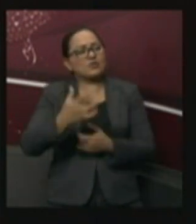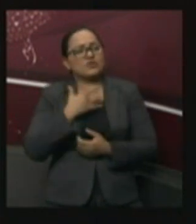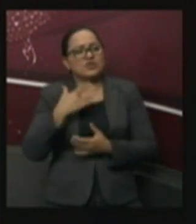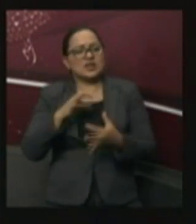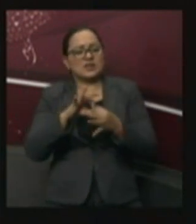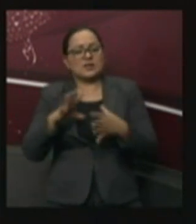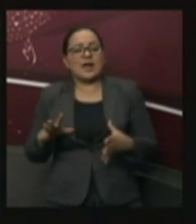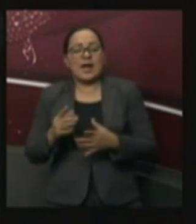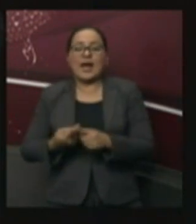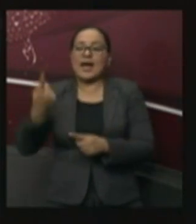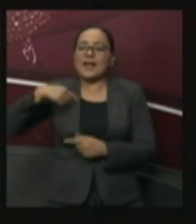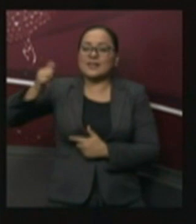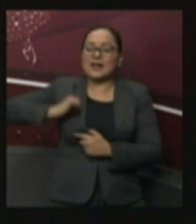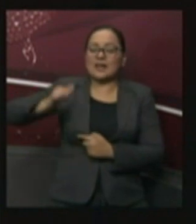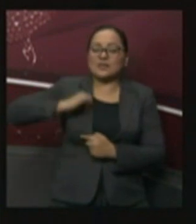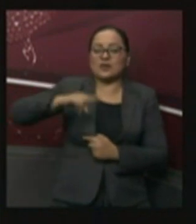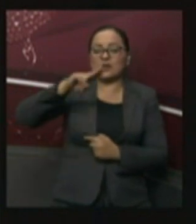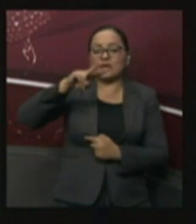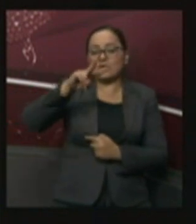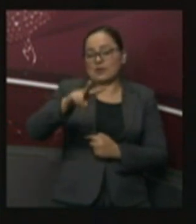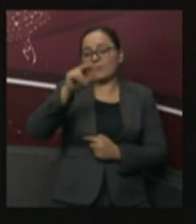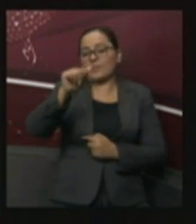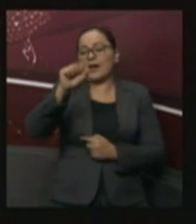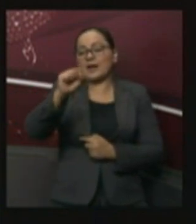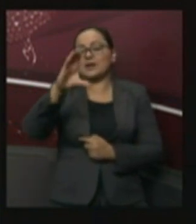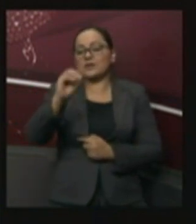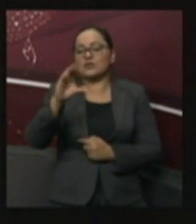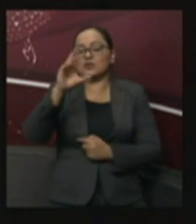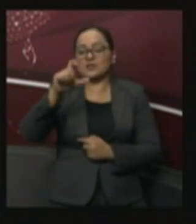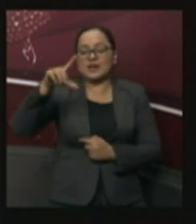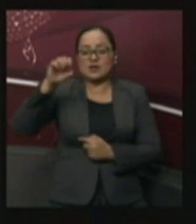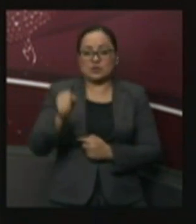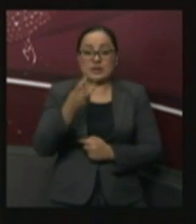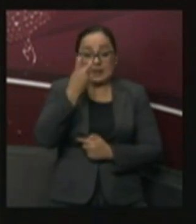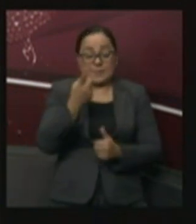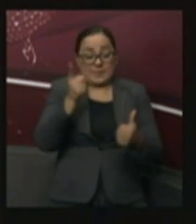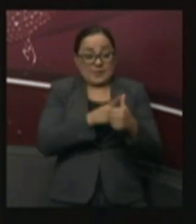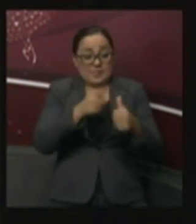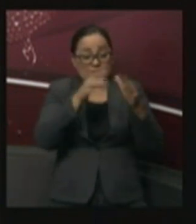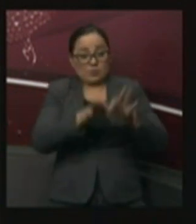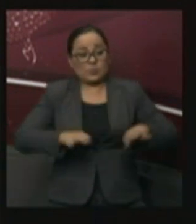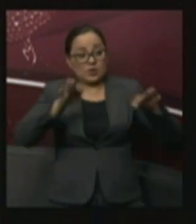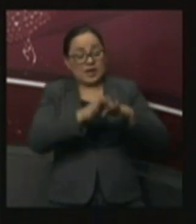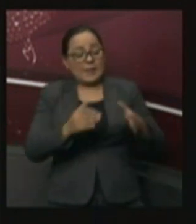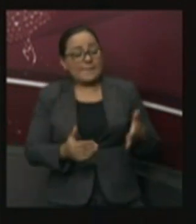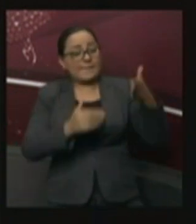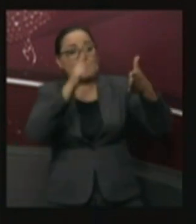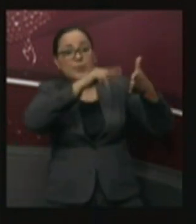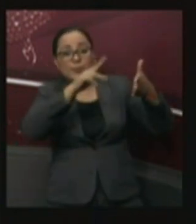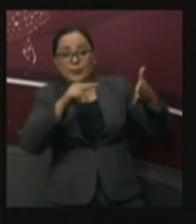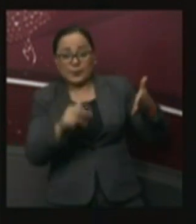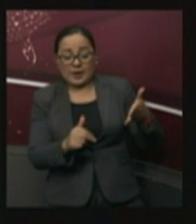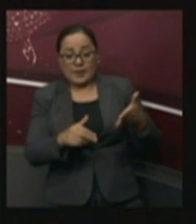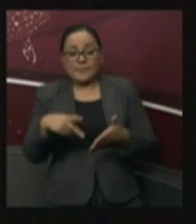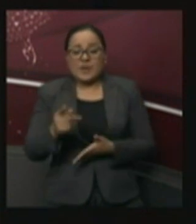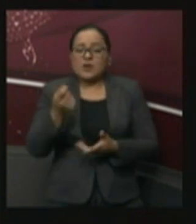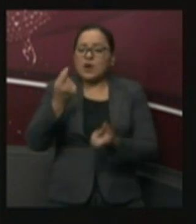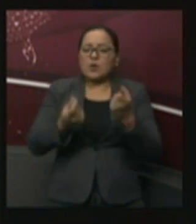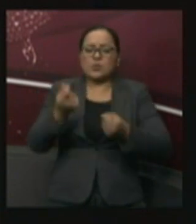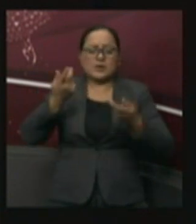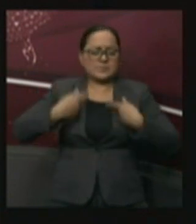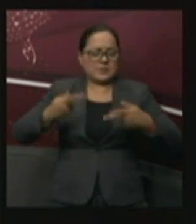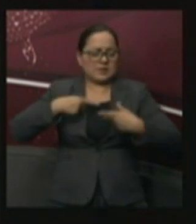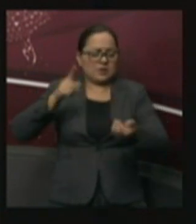del vasconcelismo. El vasconcelismo era la primera parte, la primera etapa del muralismo, y que los pintores, Jean